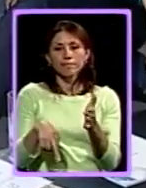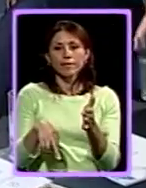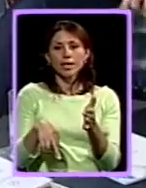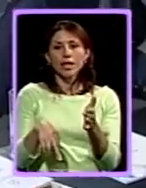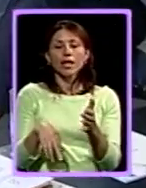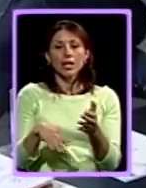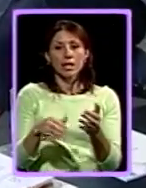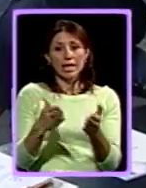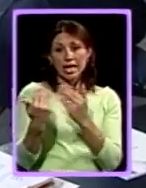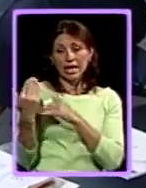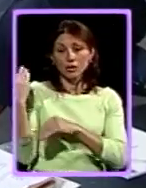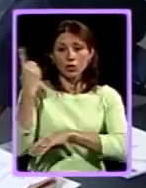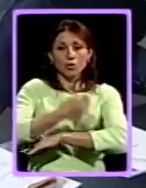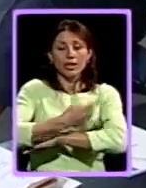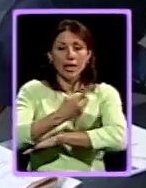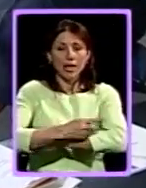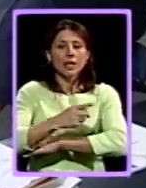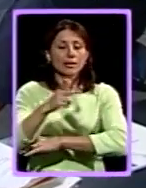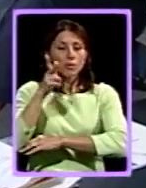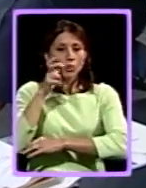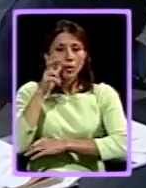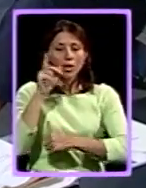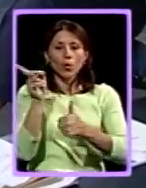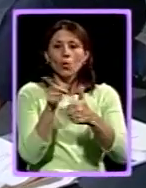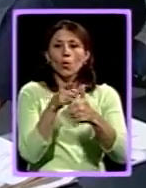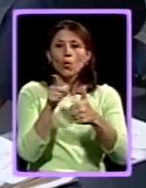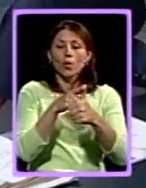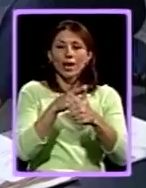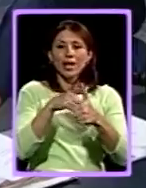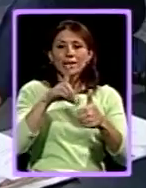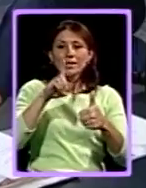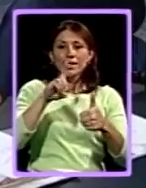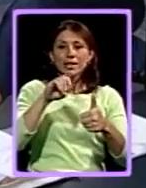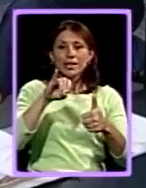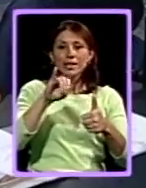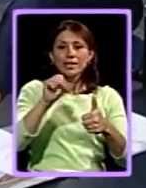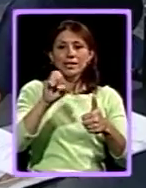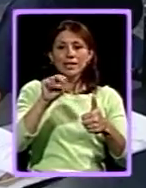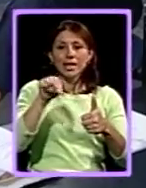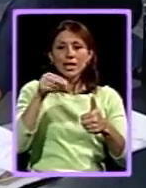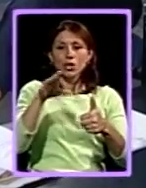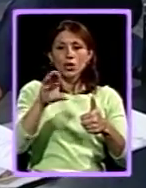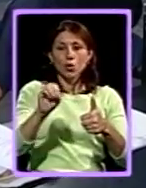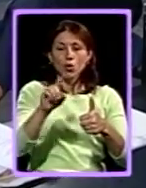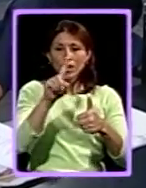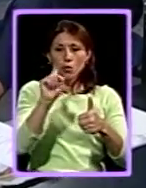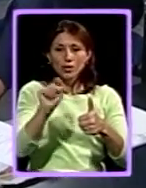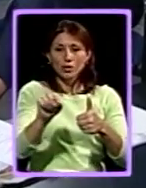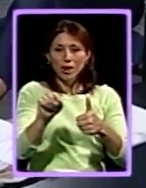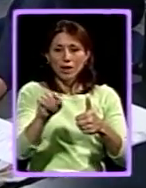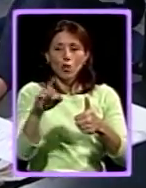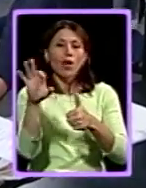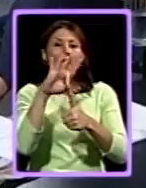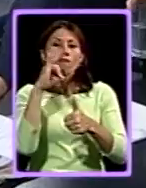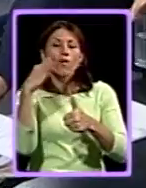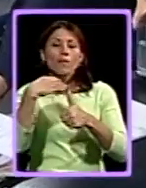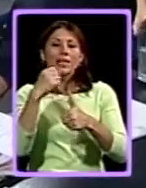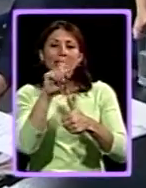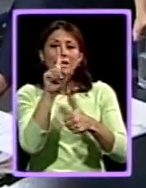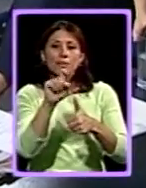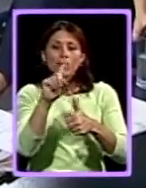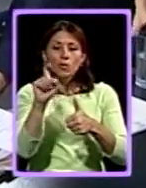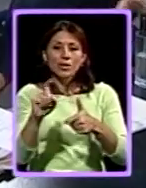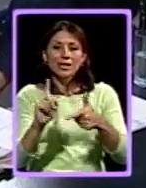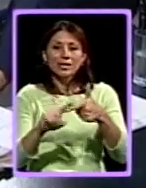han salido en estos días. Una es el diseño del cuestionario, o sea, la forma de hacer las preguntas, y el otro es el diseño